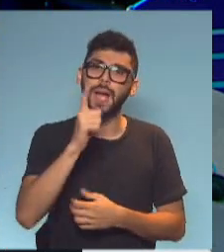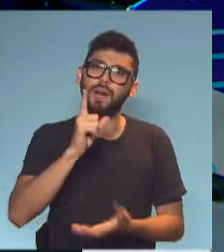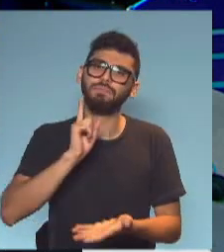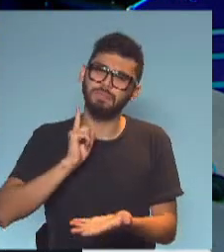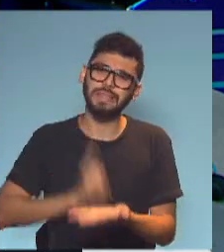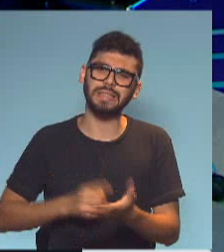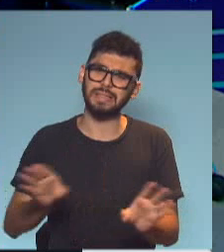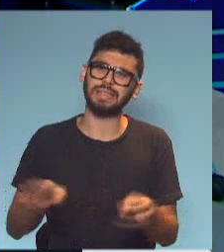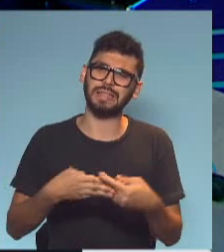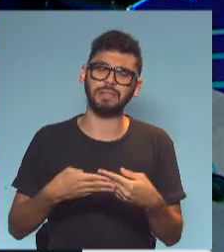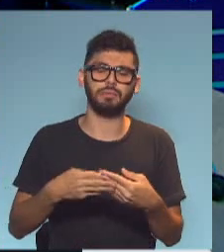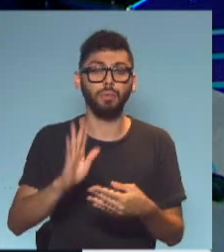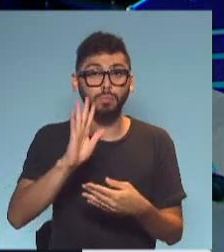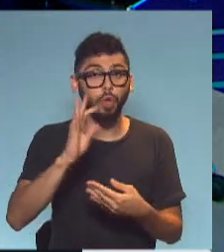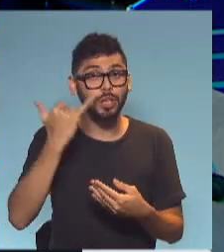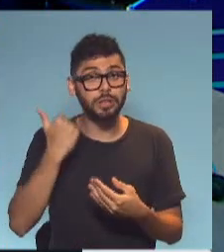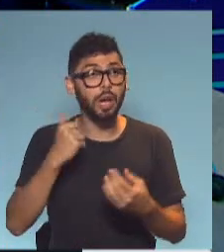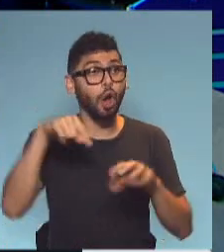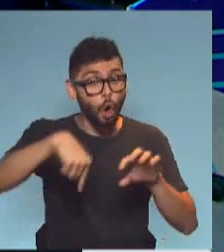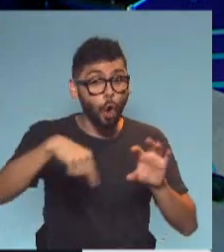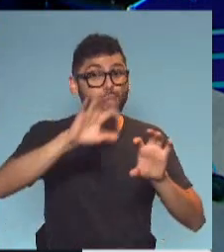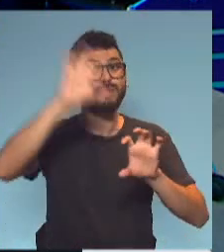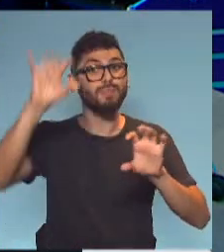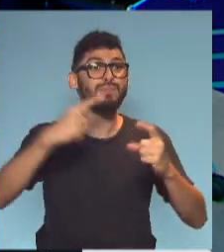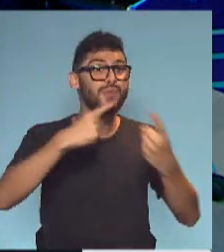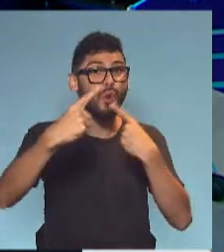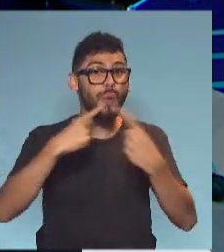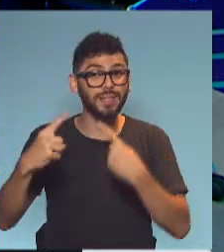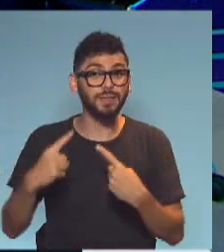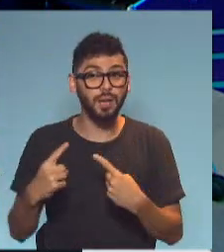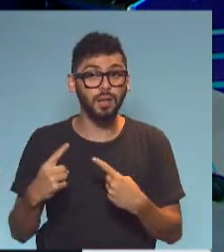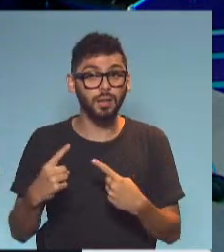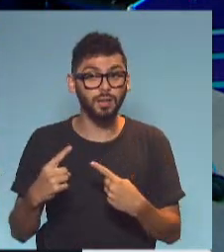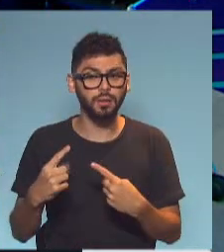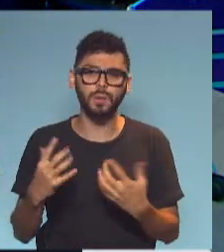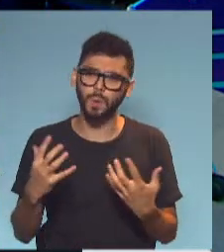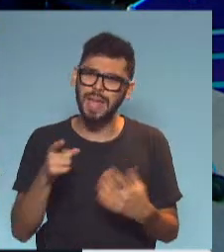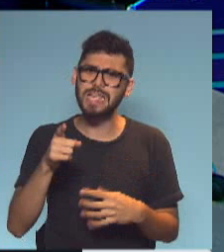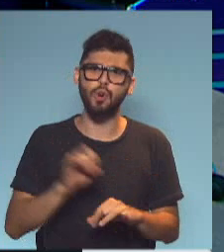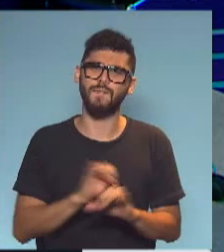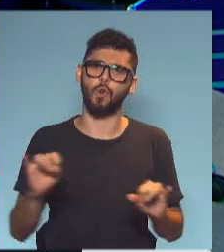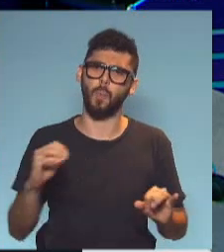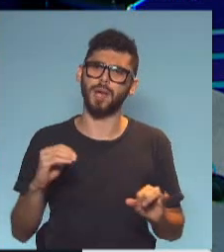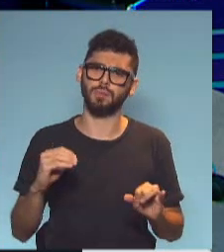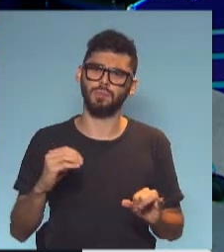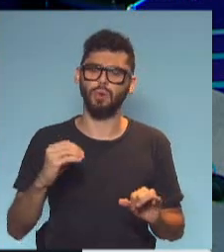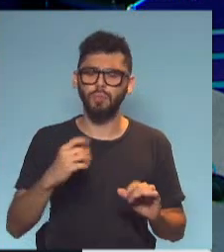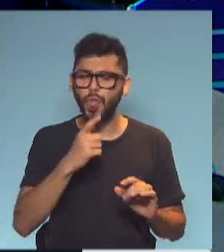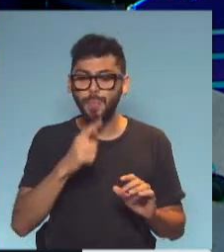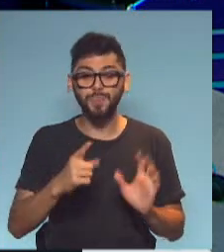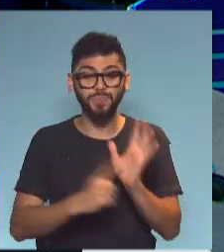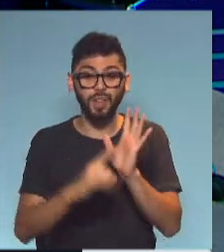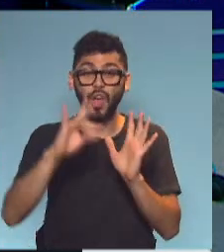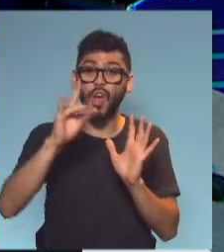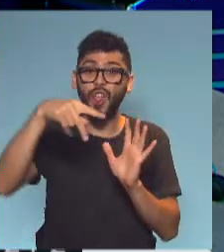Gastón, entonces empezaron hoy a hablar con las provincias y a escuchar qué tiene para decir cada gobernador. Es todo un dato, ¿no? Porque se habla de un DNU que podría llegar,